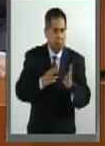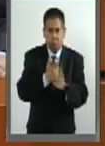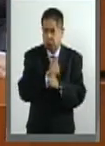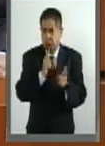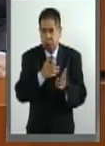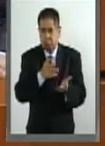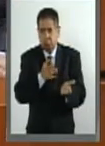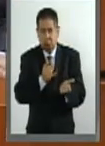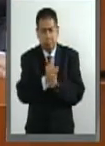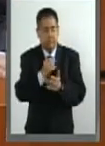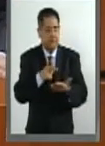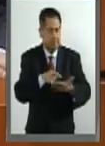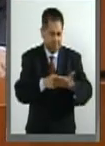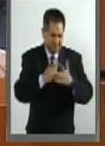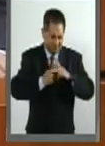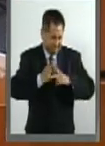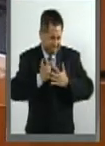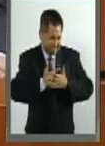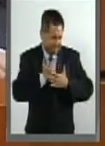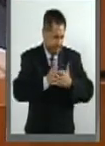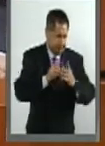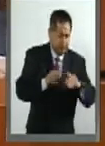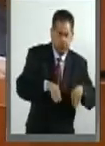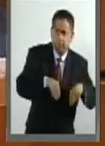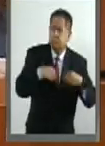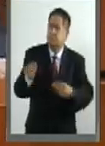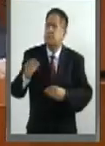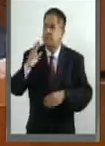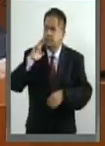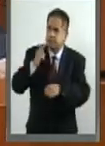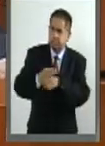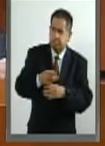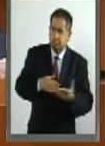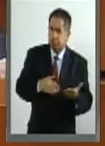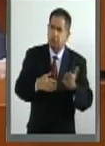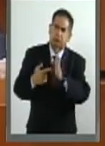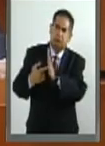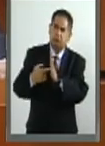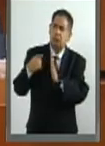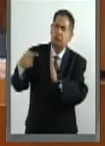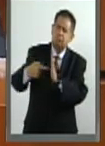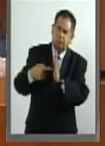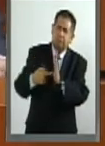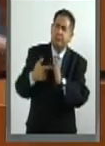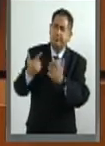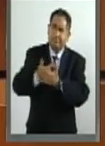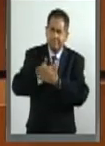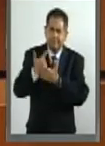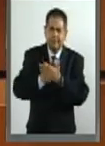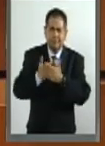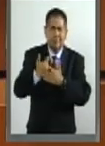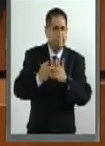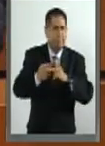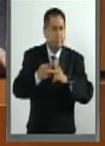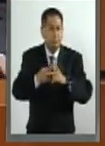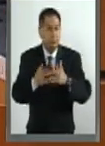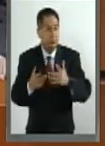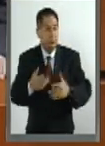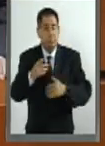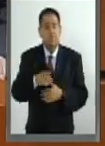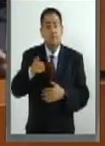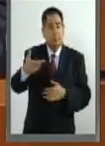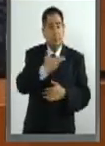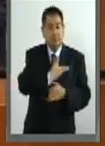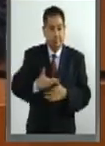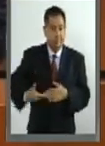al presidente de la República la responsabilidad de proponer, sujeto a la ratificación del